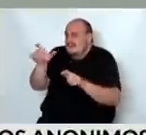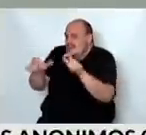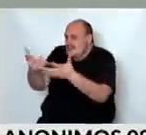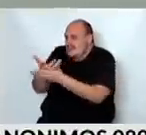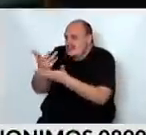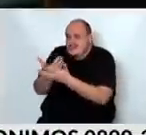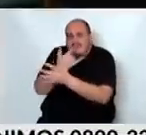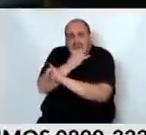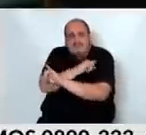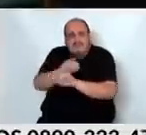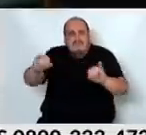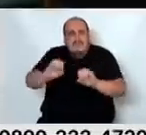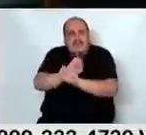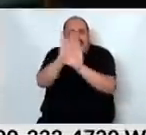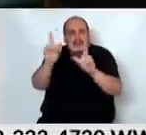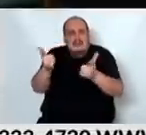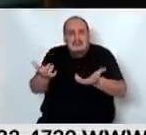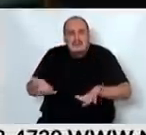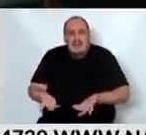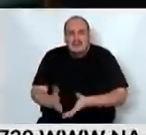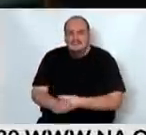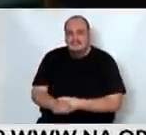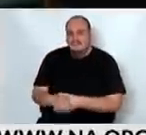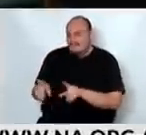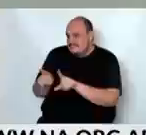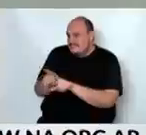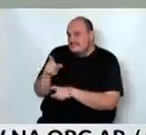vive. Te puedo asegurar que Franco era...